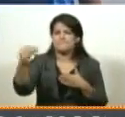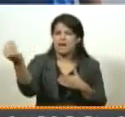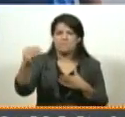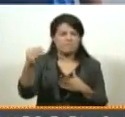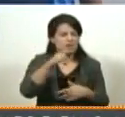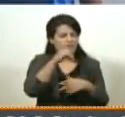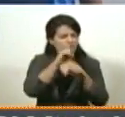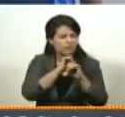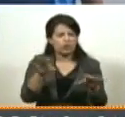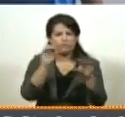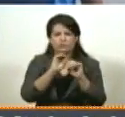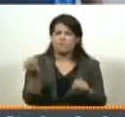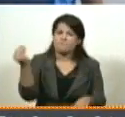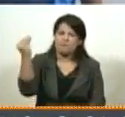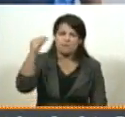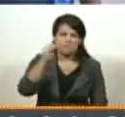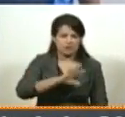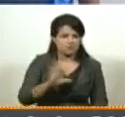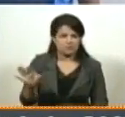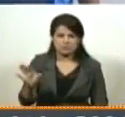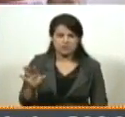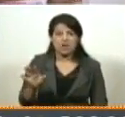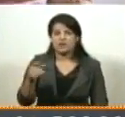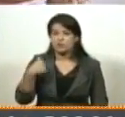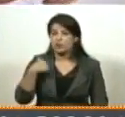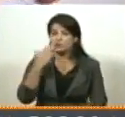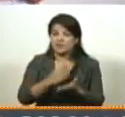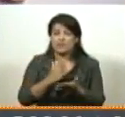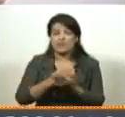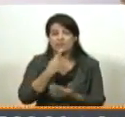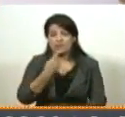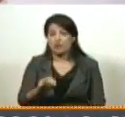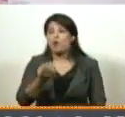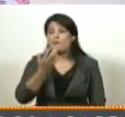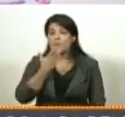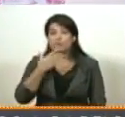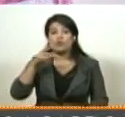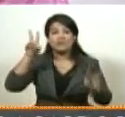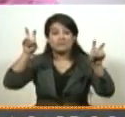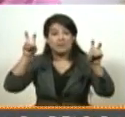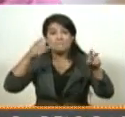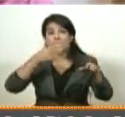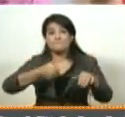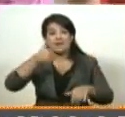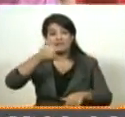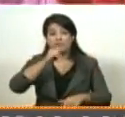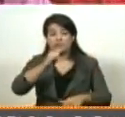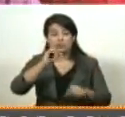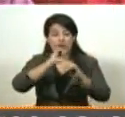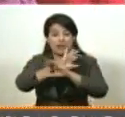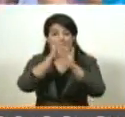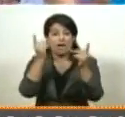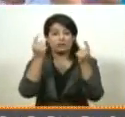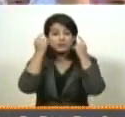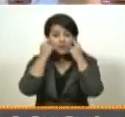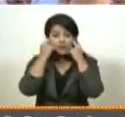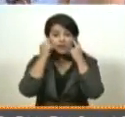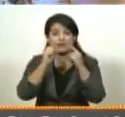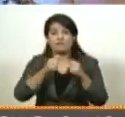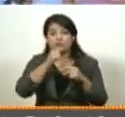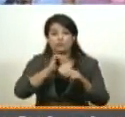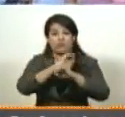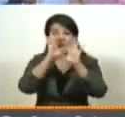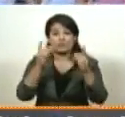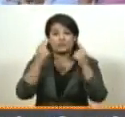más y mejor. Mientras, y por eso siempre insistimos, mientras mejor informados e informadas estén